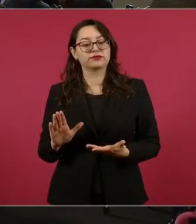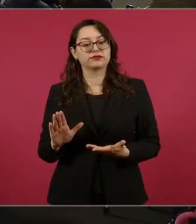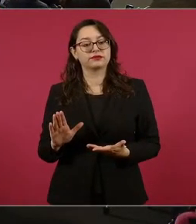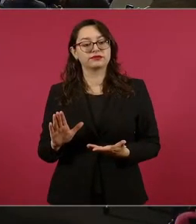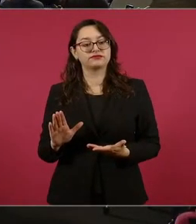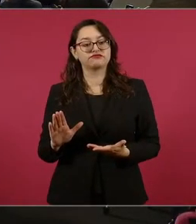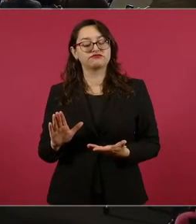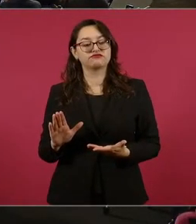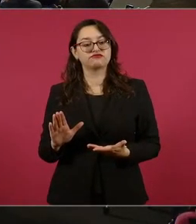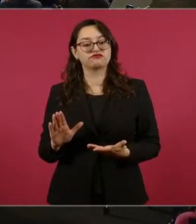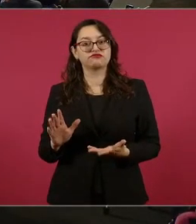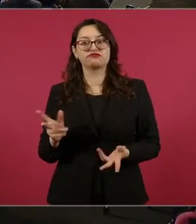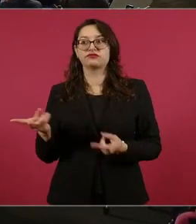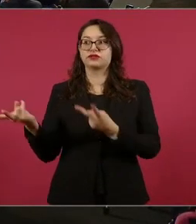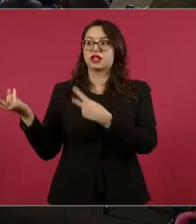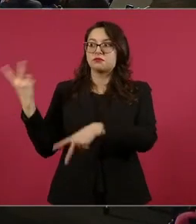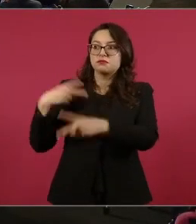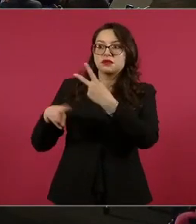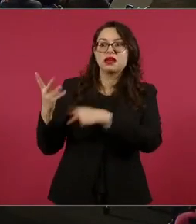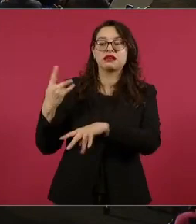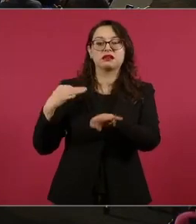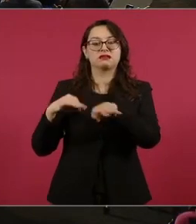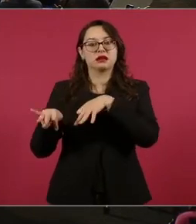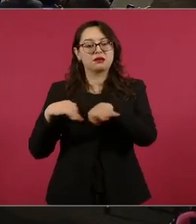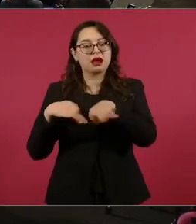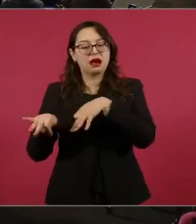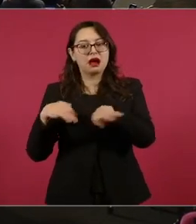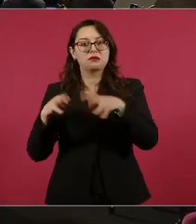población que viene a